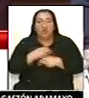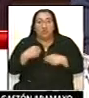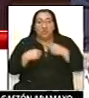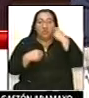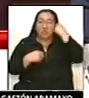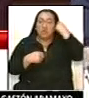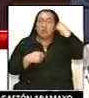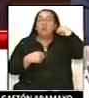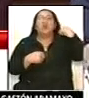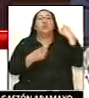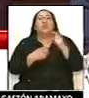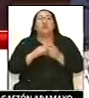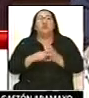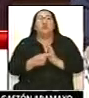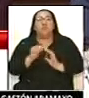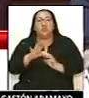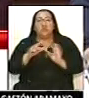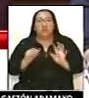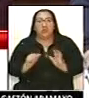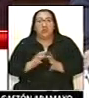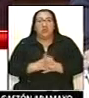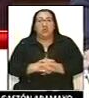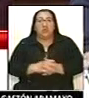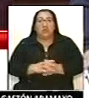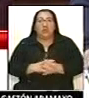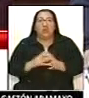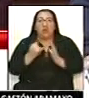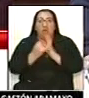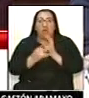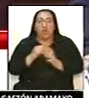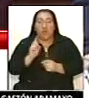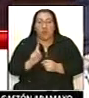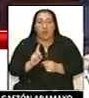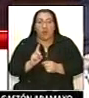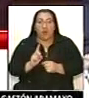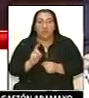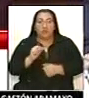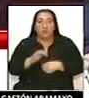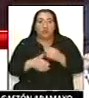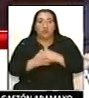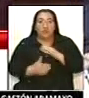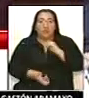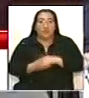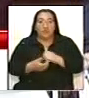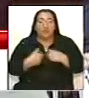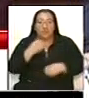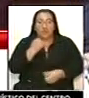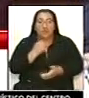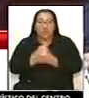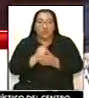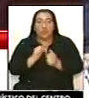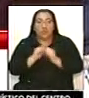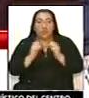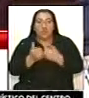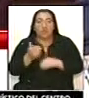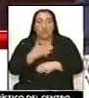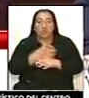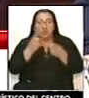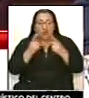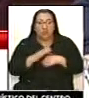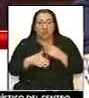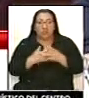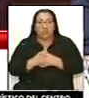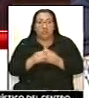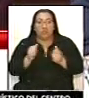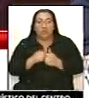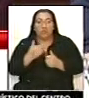punto 56, inciso 1, los tratados deben ser aprobados por el Congreso antes de su ratificación